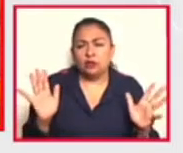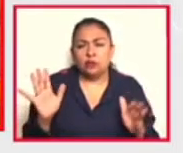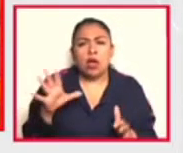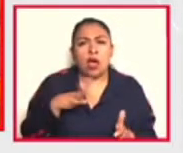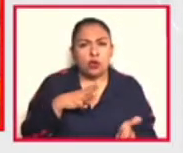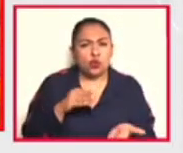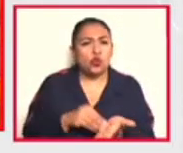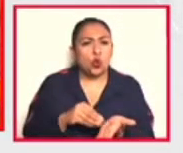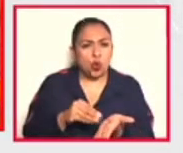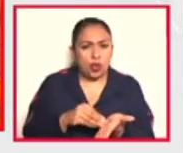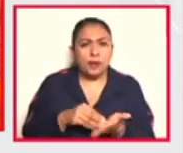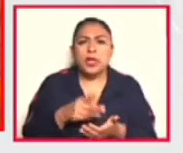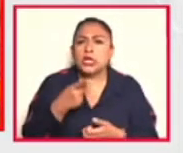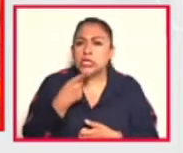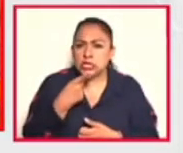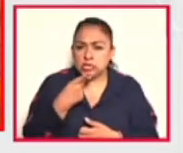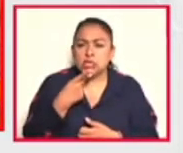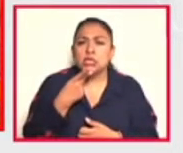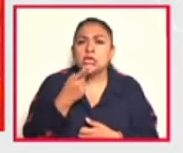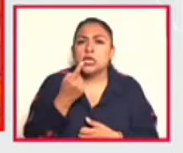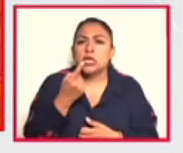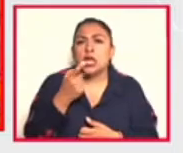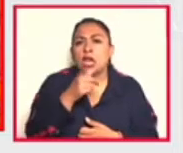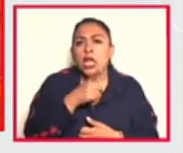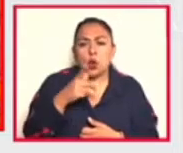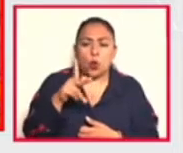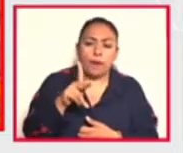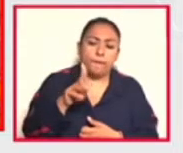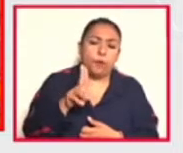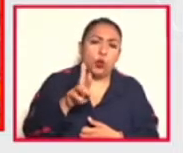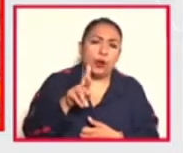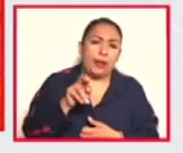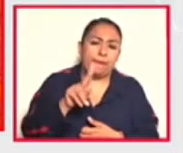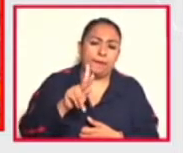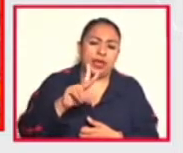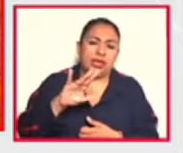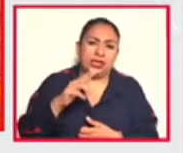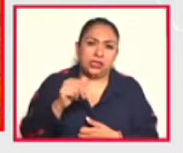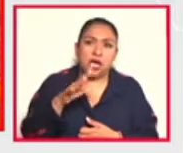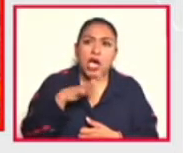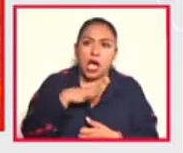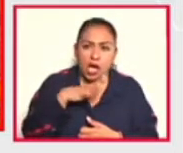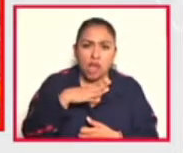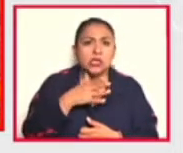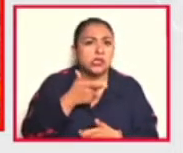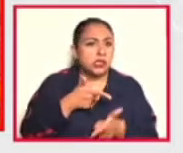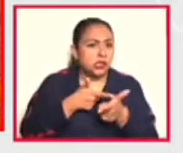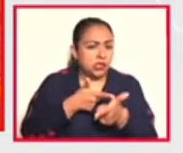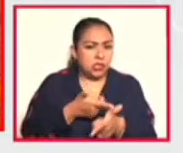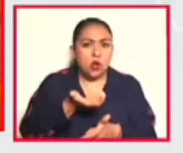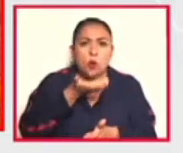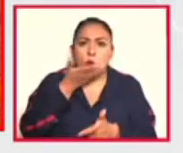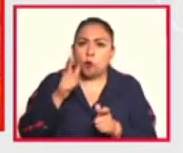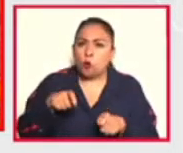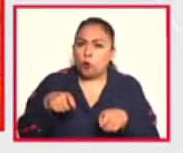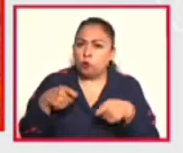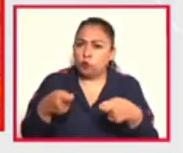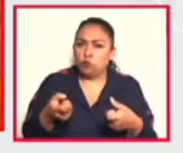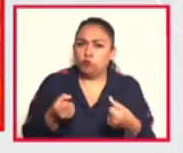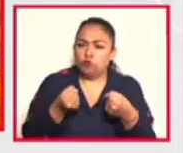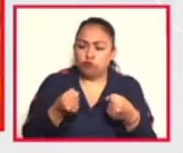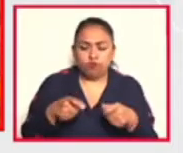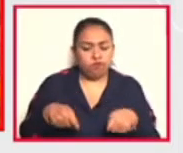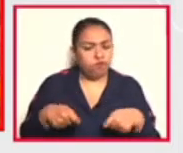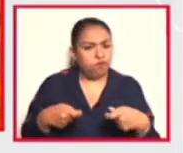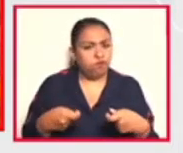se habla la lengua purépecha, por lo tanto pues hay un mantenimiento de sus tradiciones con un legado muy